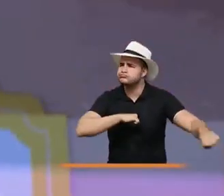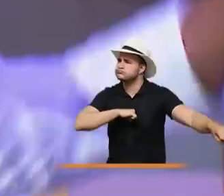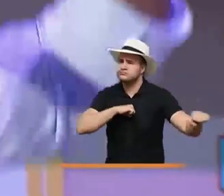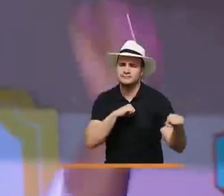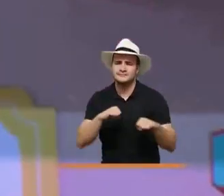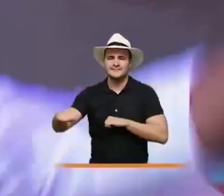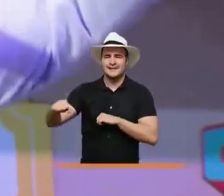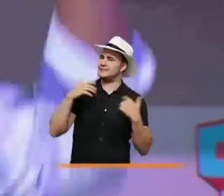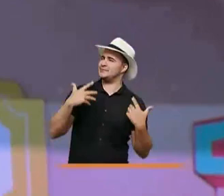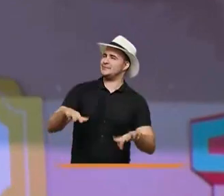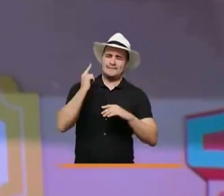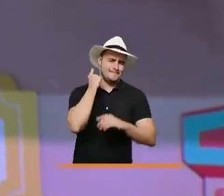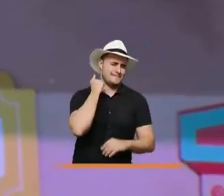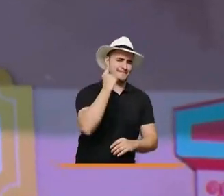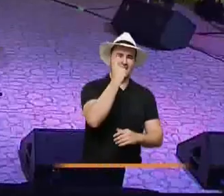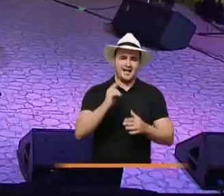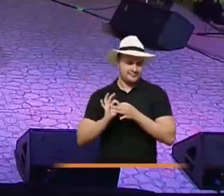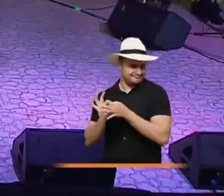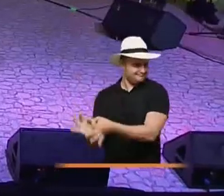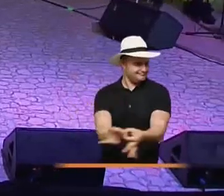enseñó la amistad